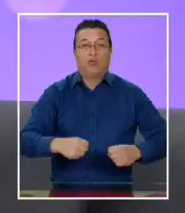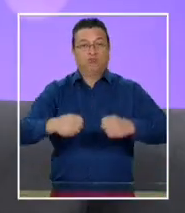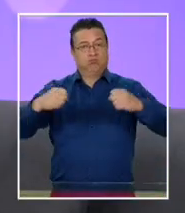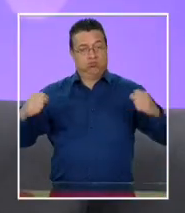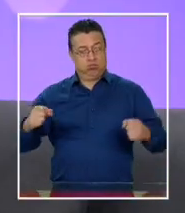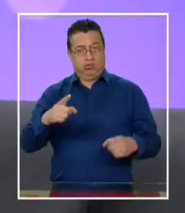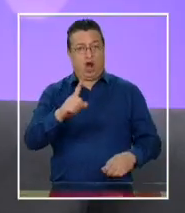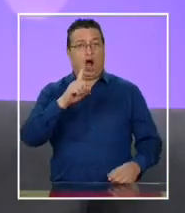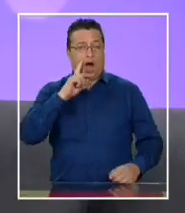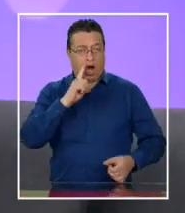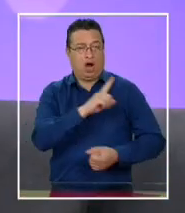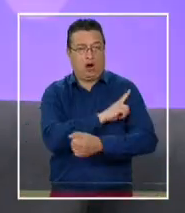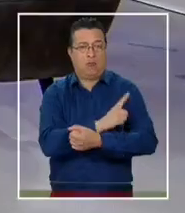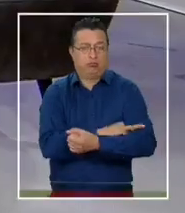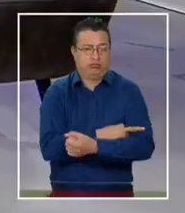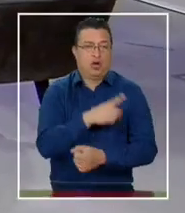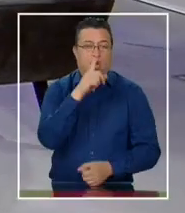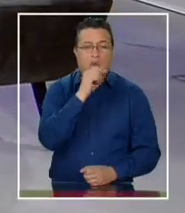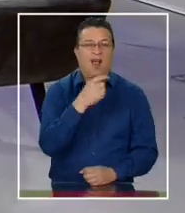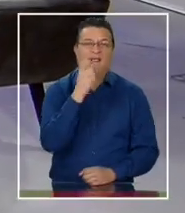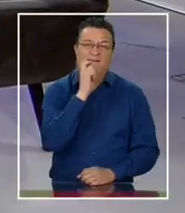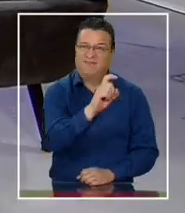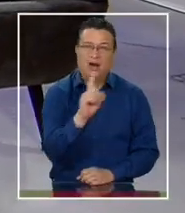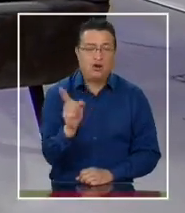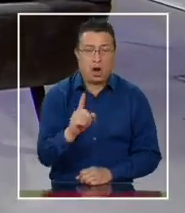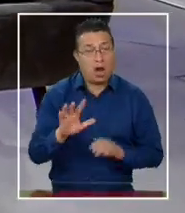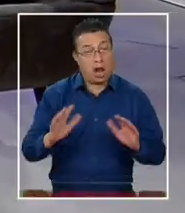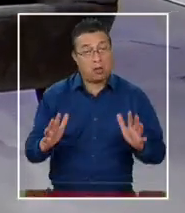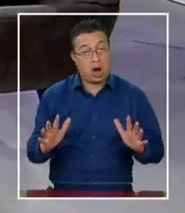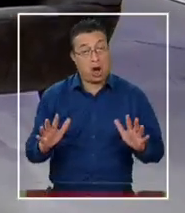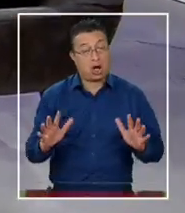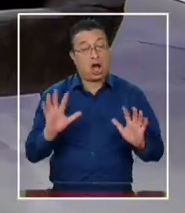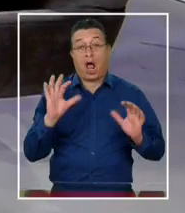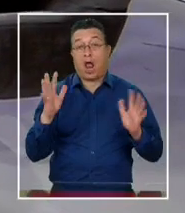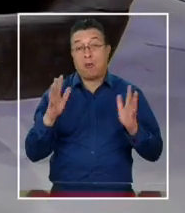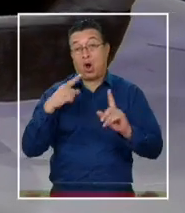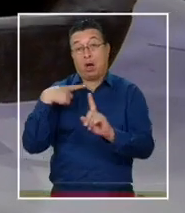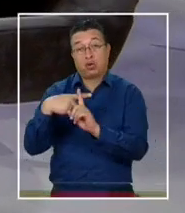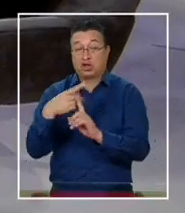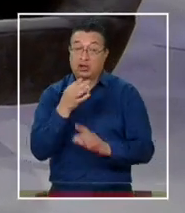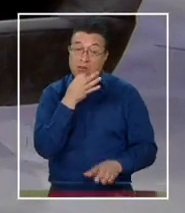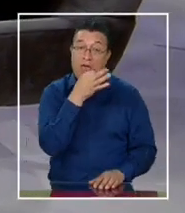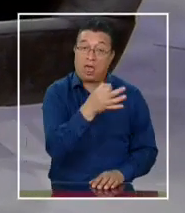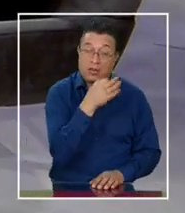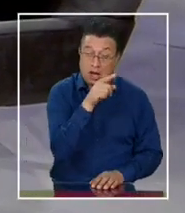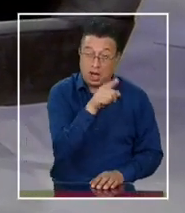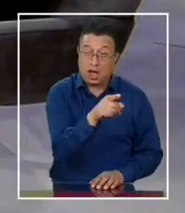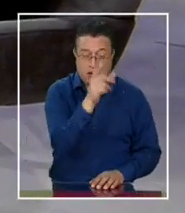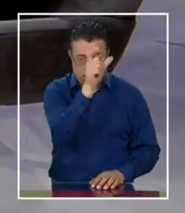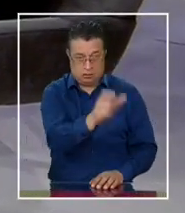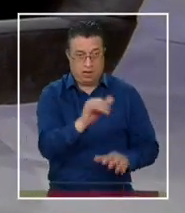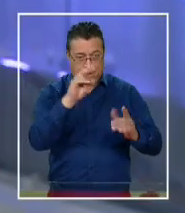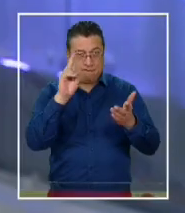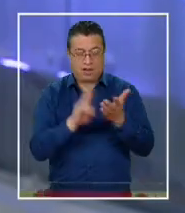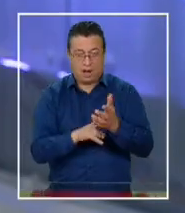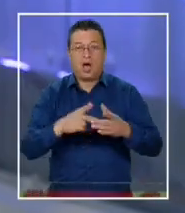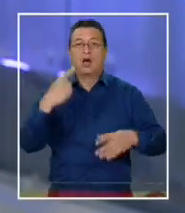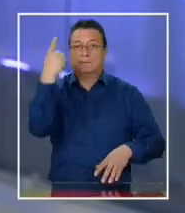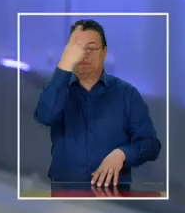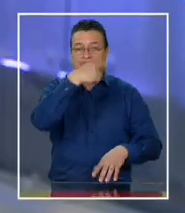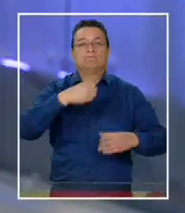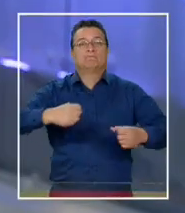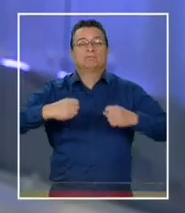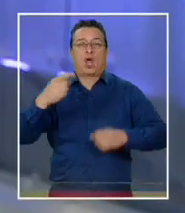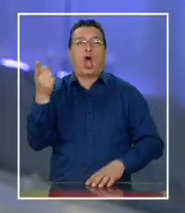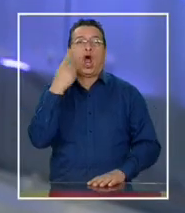usted o que tiene Claro que sea en lo que está diciendo es realmente tenemos a alguien